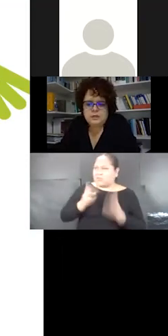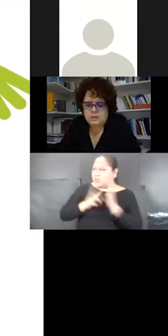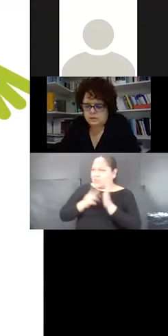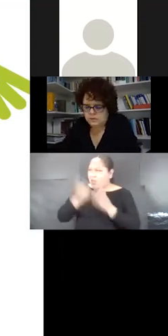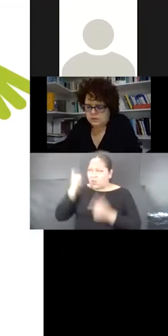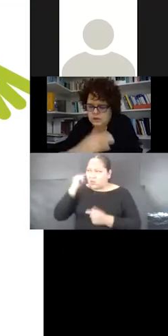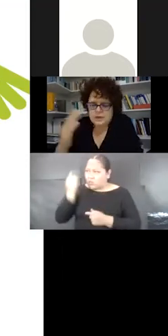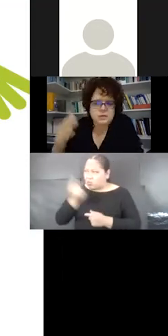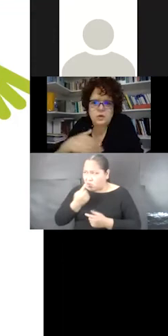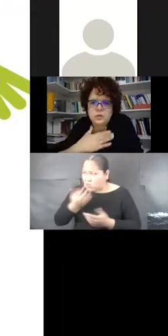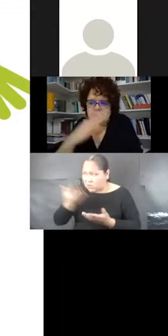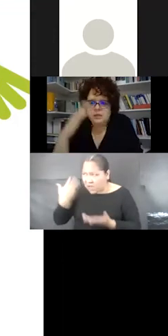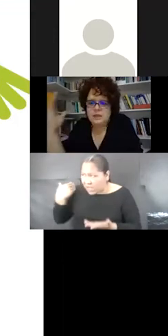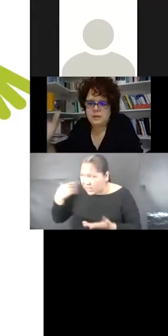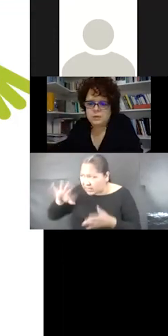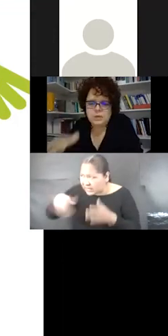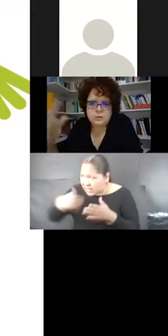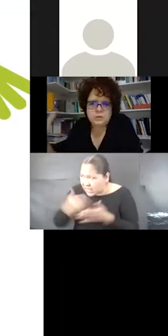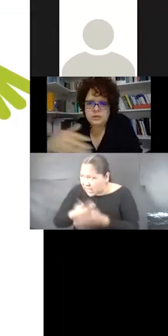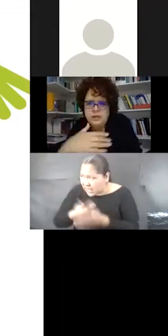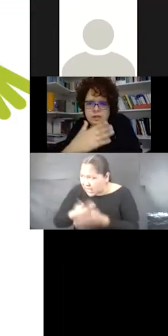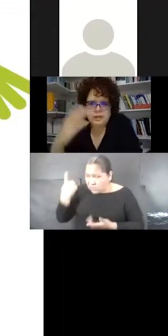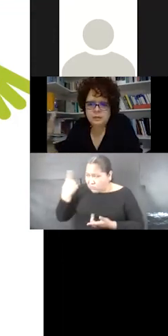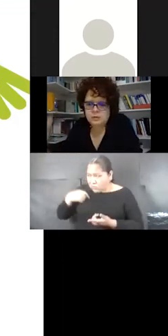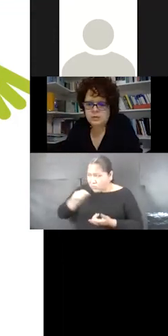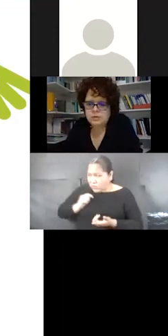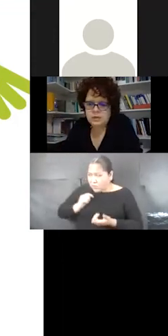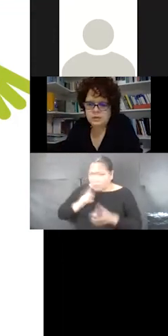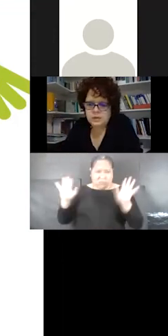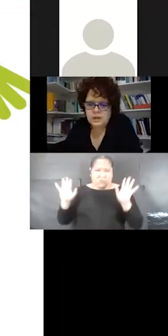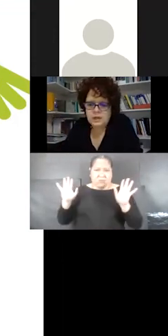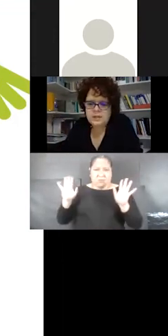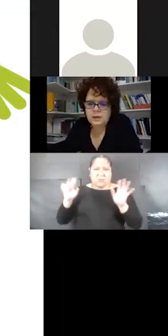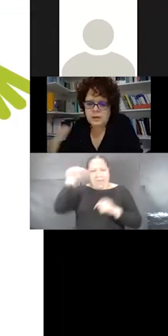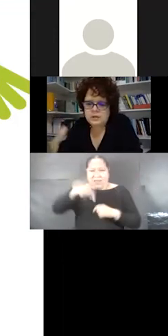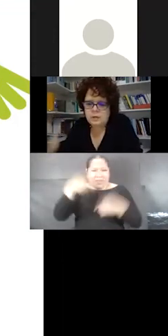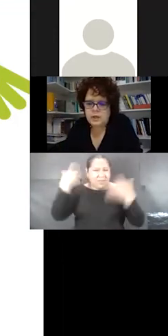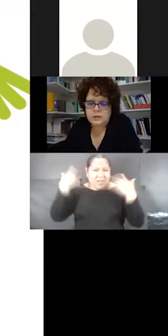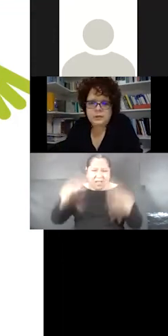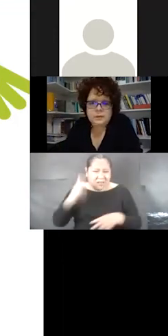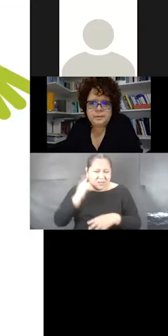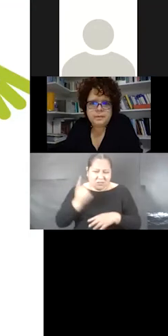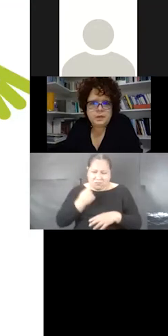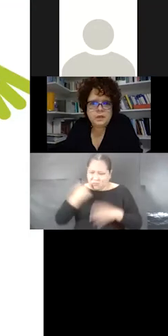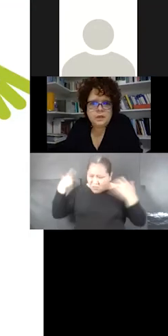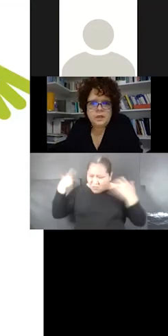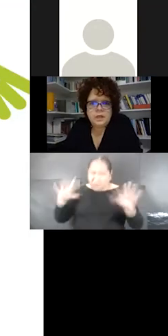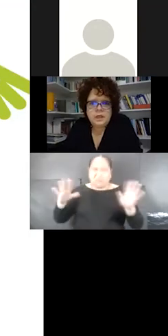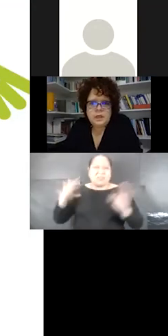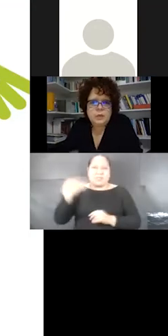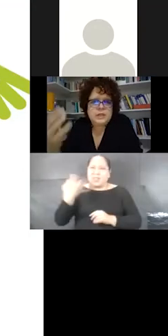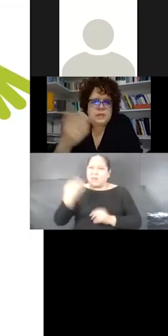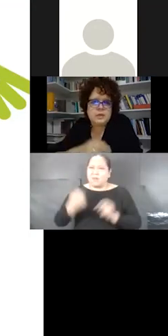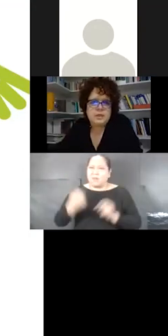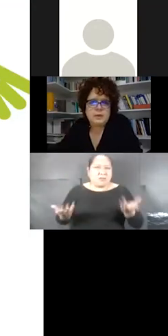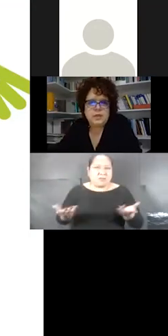es falso, ¿no? O sea, hay sordos desde que el mundo es mundo y desde que estamos nosotros en el ser humano es ser humano, ¿no?